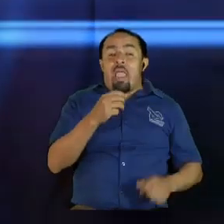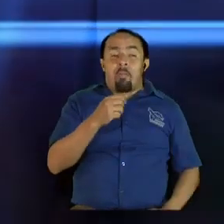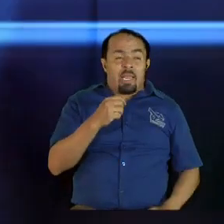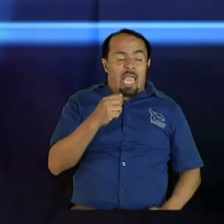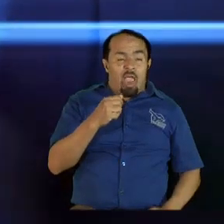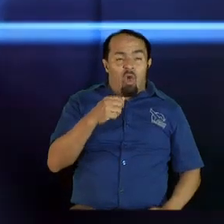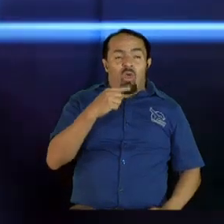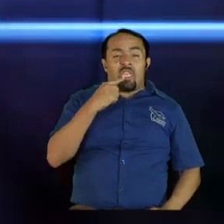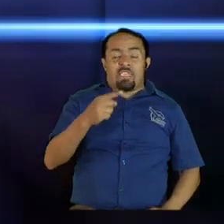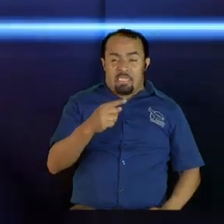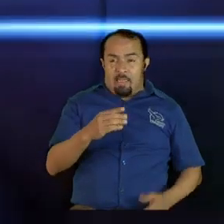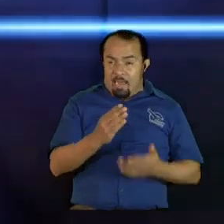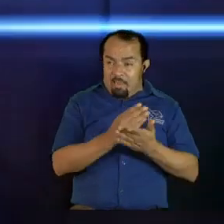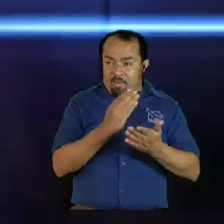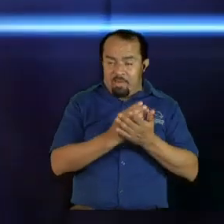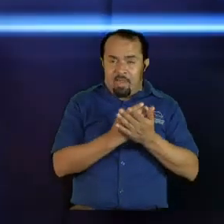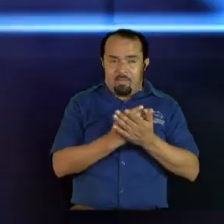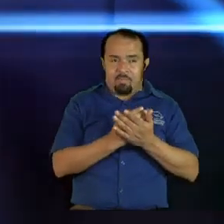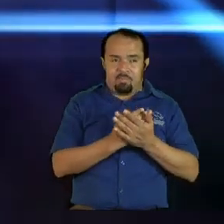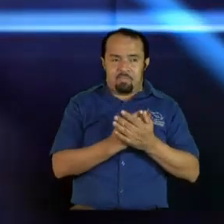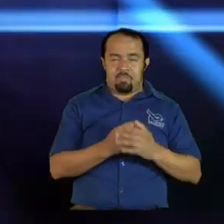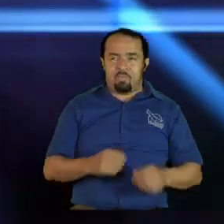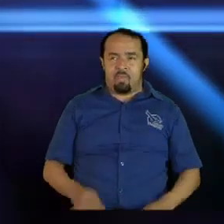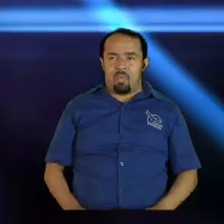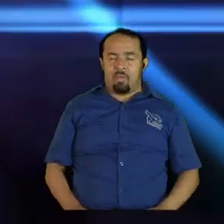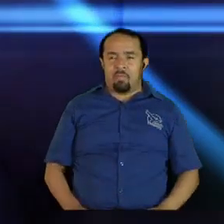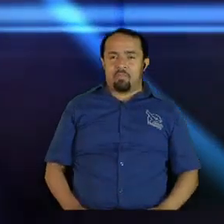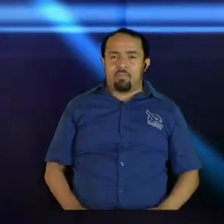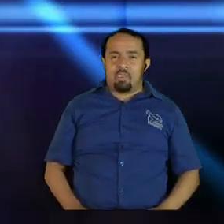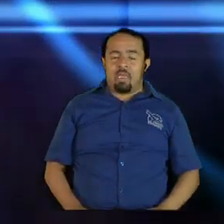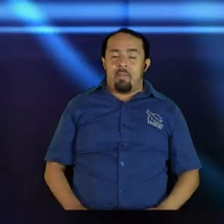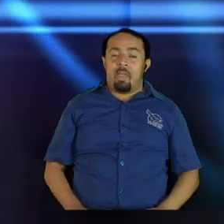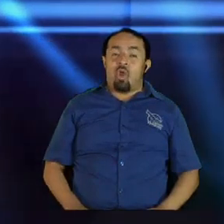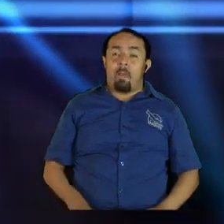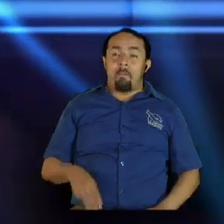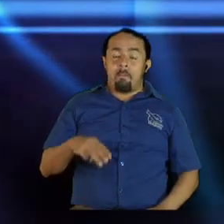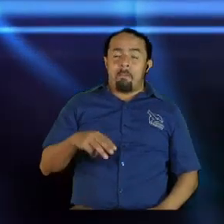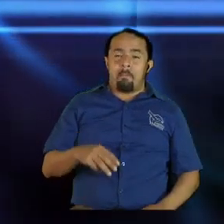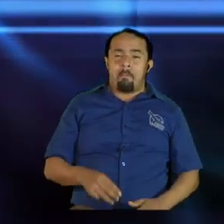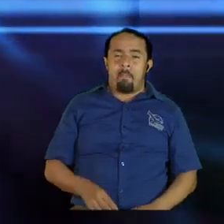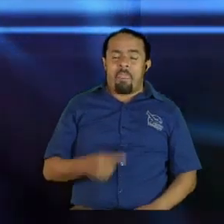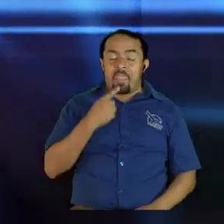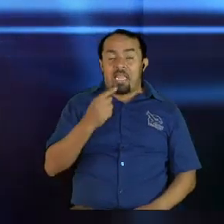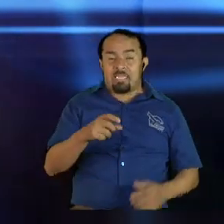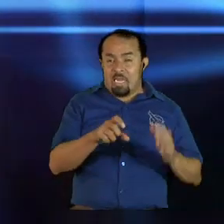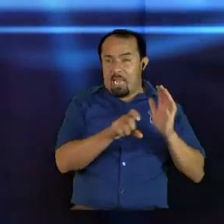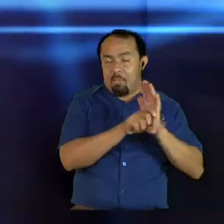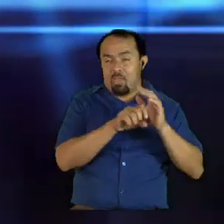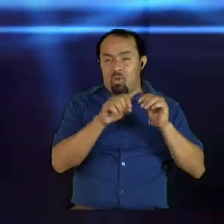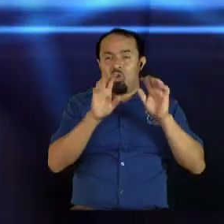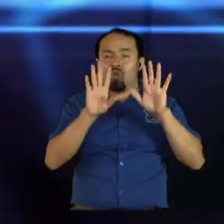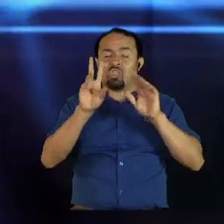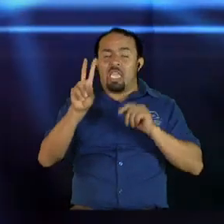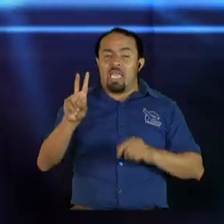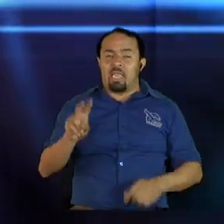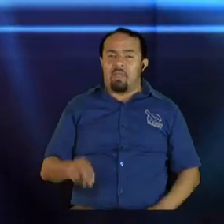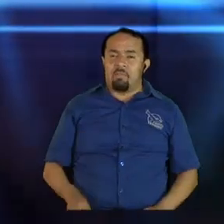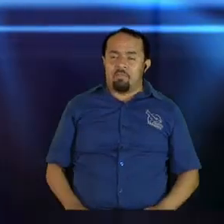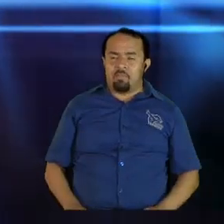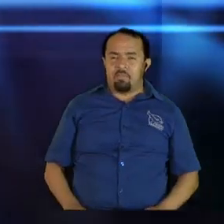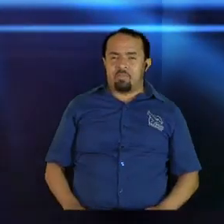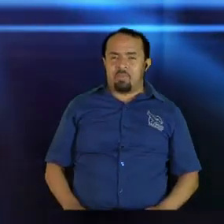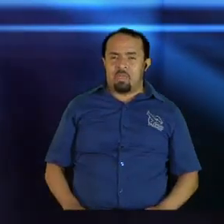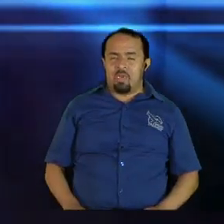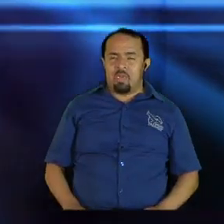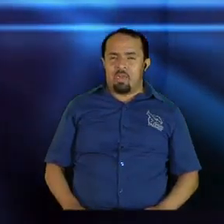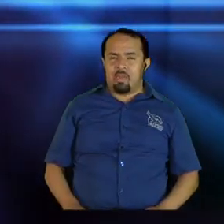lista. Pero el contexto está en Marcos capítulo 7. Y entonces, además de estos